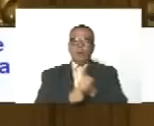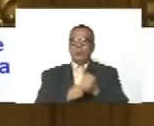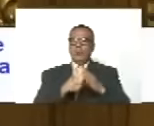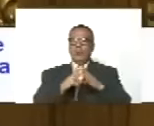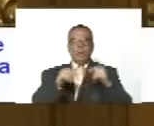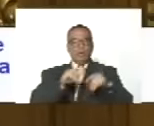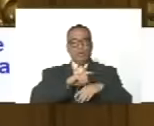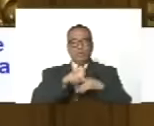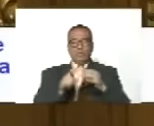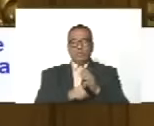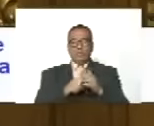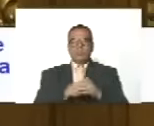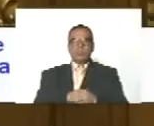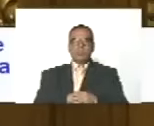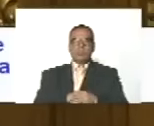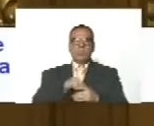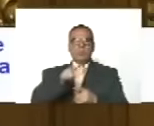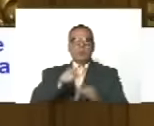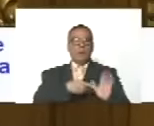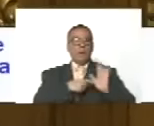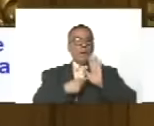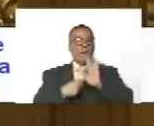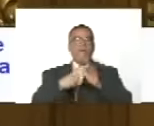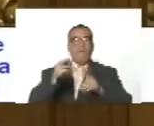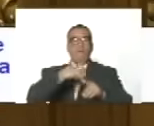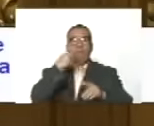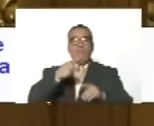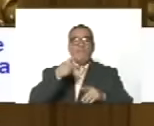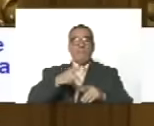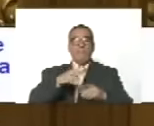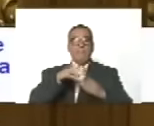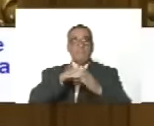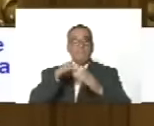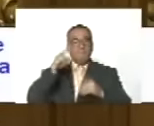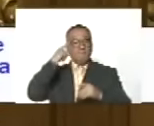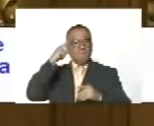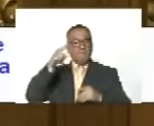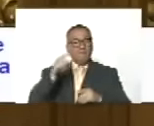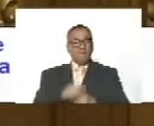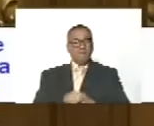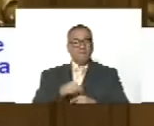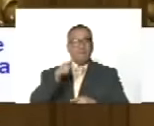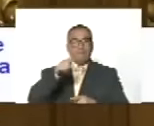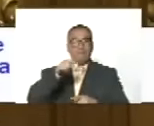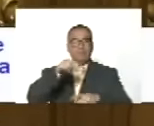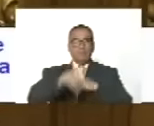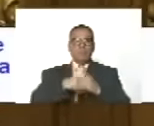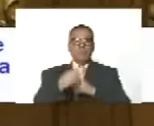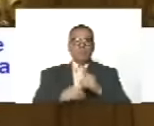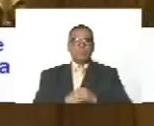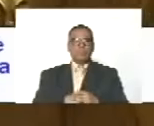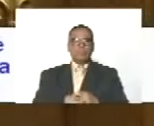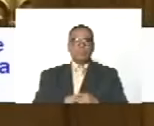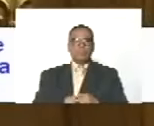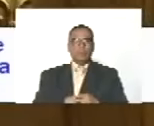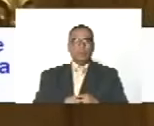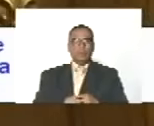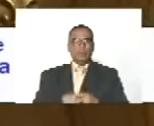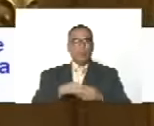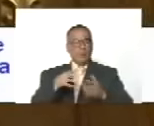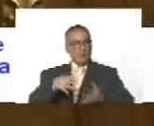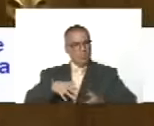todos a esta expresión del Parlamento venezolano contra esas infames medidas extorsionistas